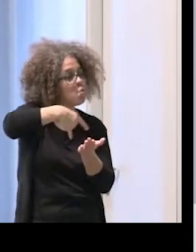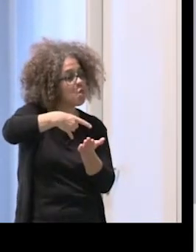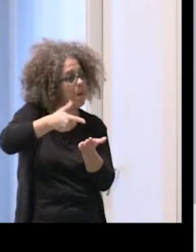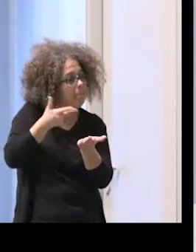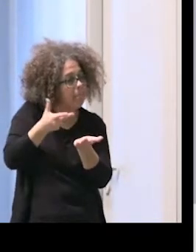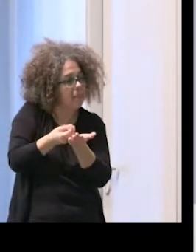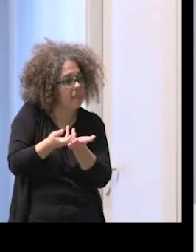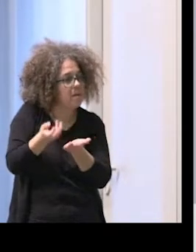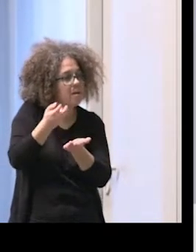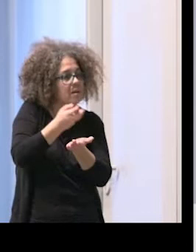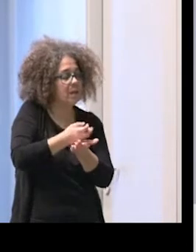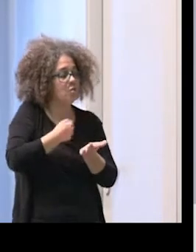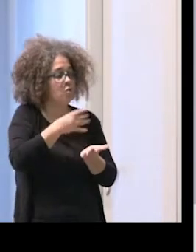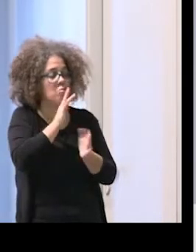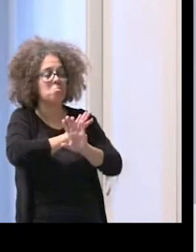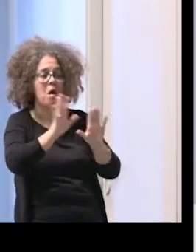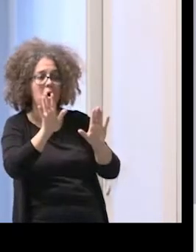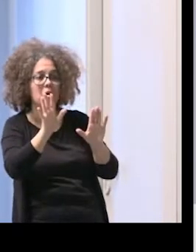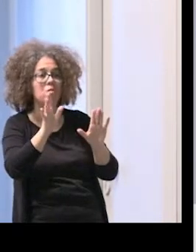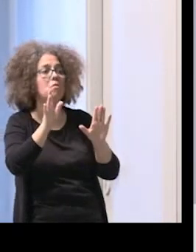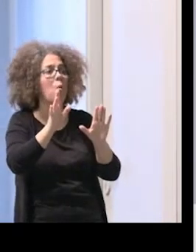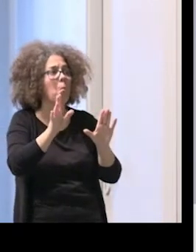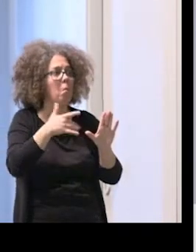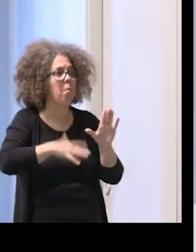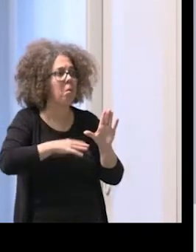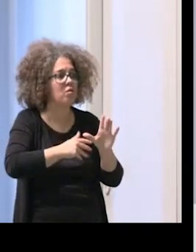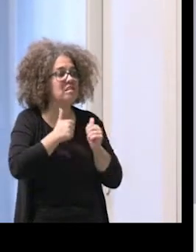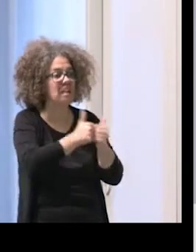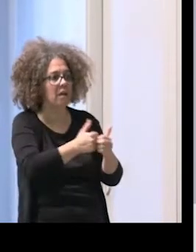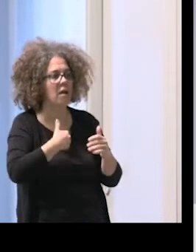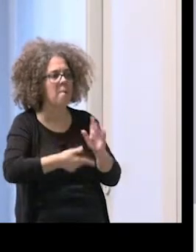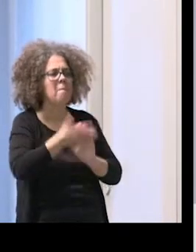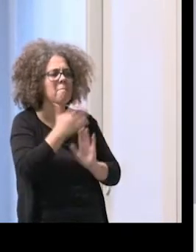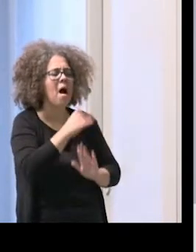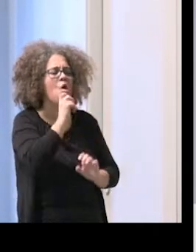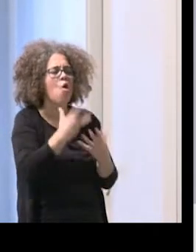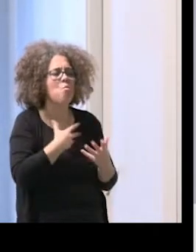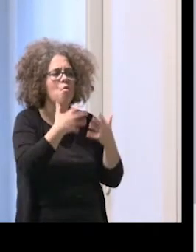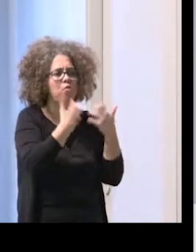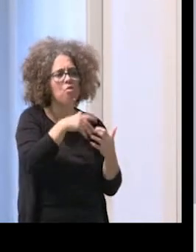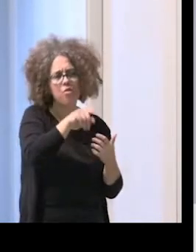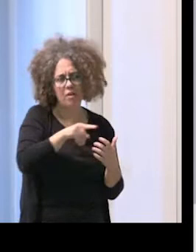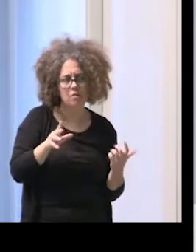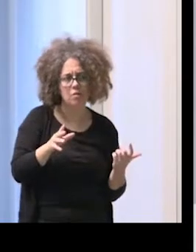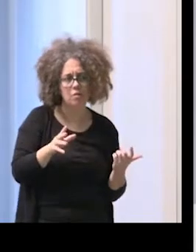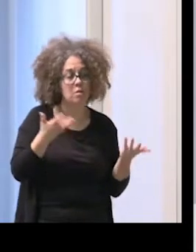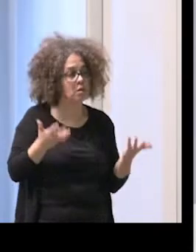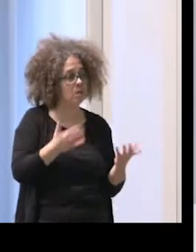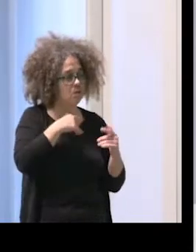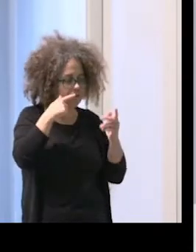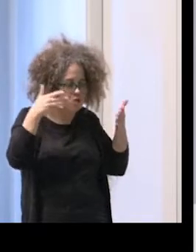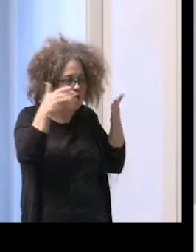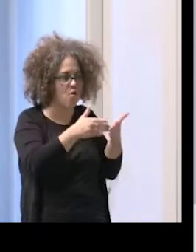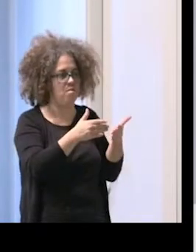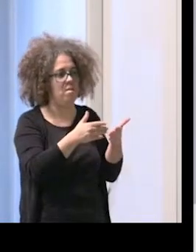una fluorescencia verde. Entonces uno puede seguir estas células adentro del organismo una vez que las ha trasplantado. Y nos concentramos